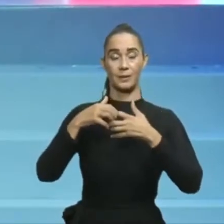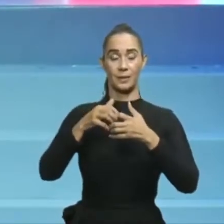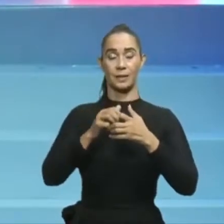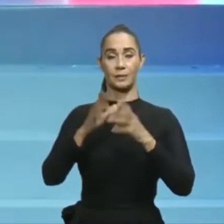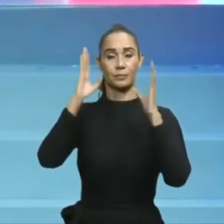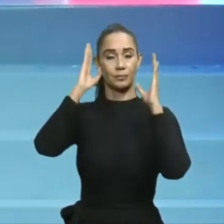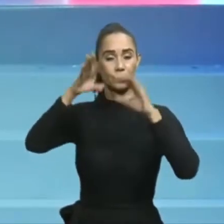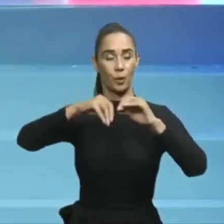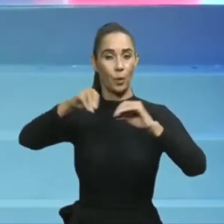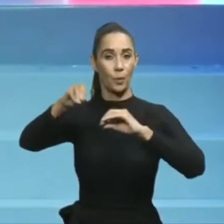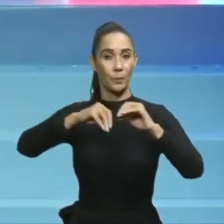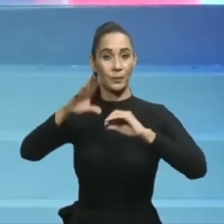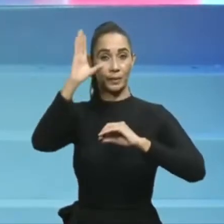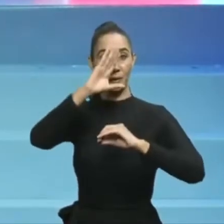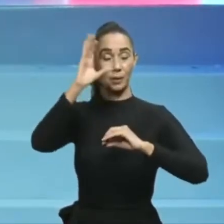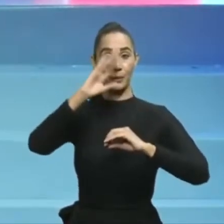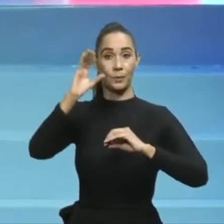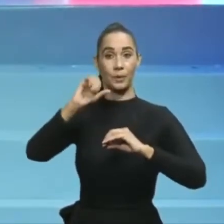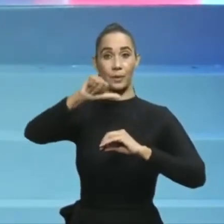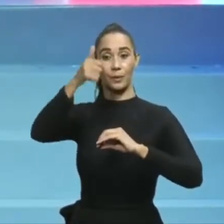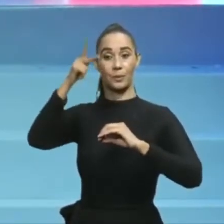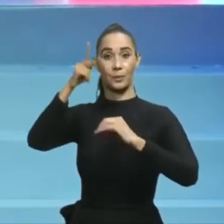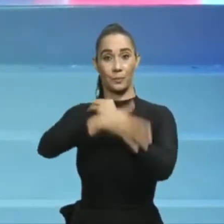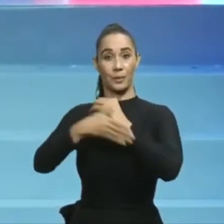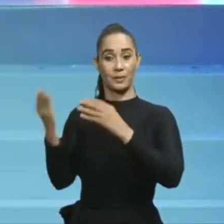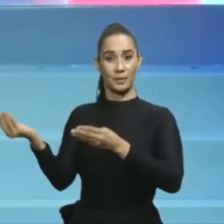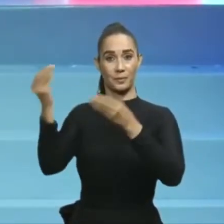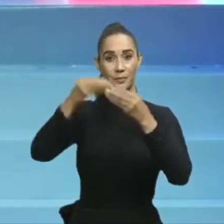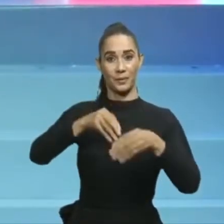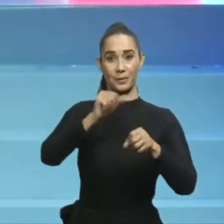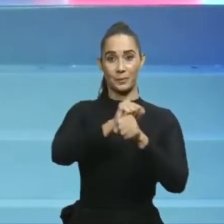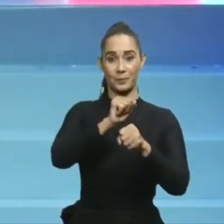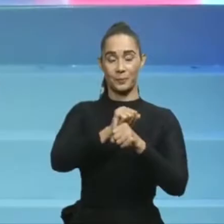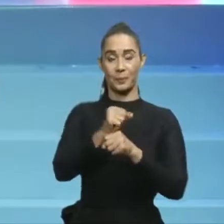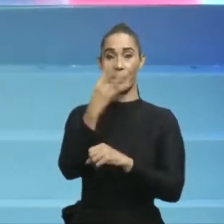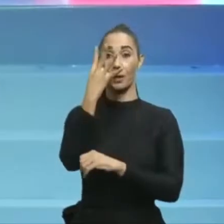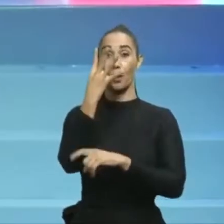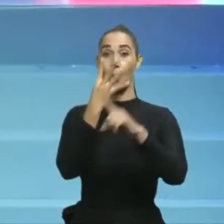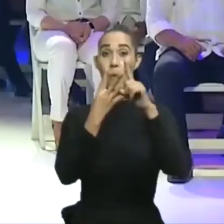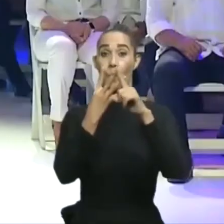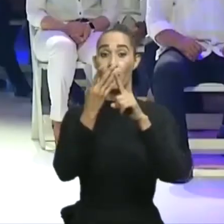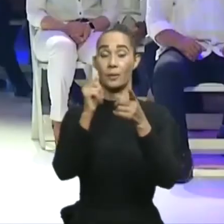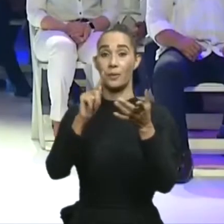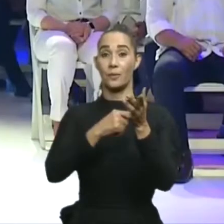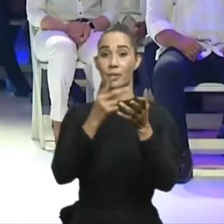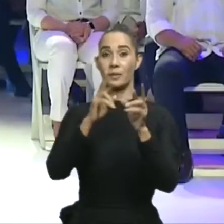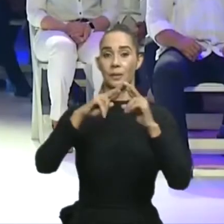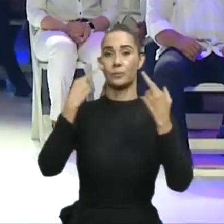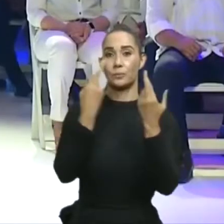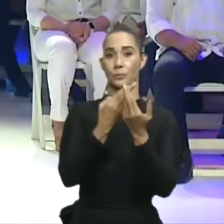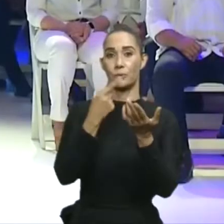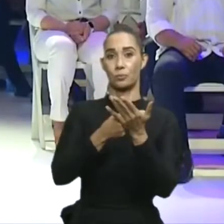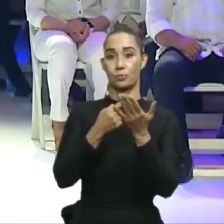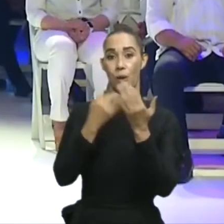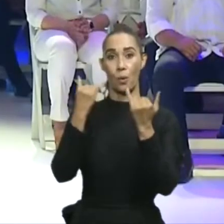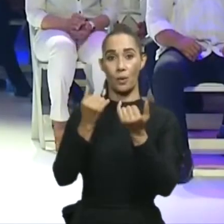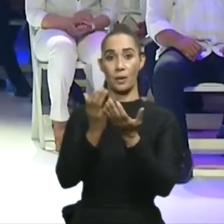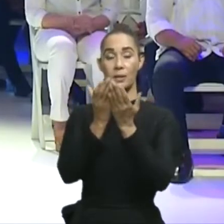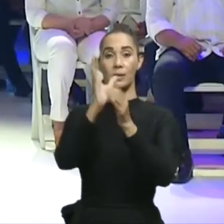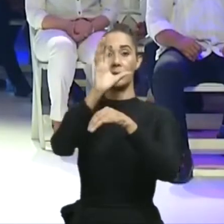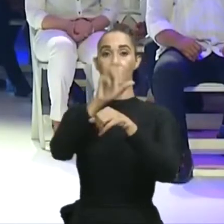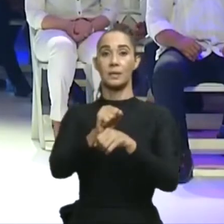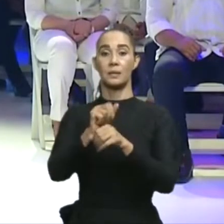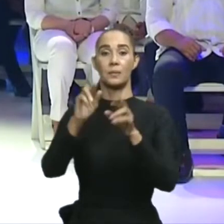comercio y la búsqueda de inversiones se han reunido ya en cuatro ocasiones y volver a hacerlo de este mes de septiembre en nueva york para celebrar